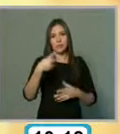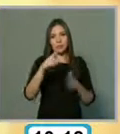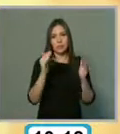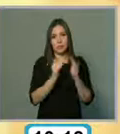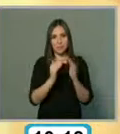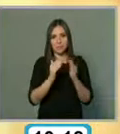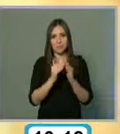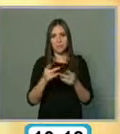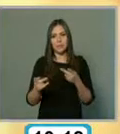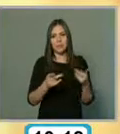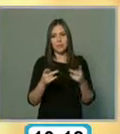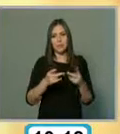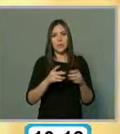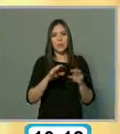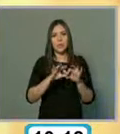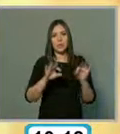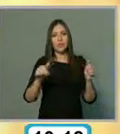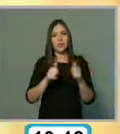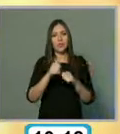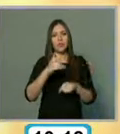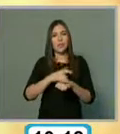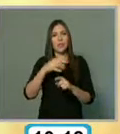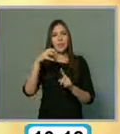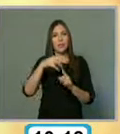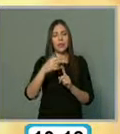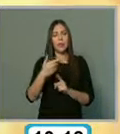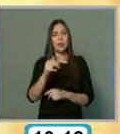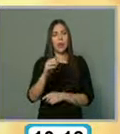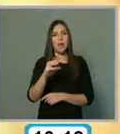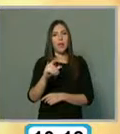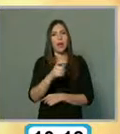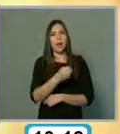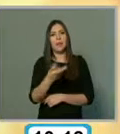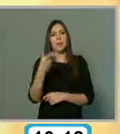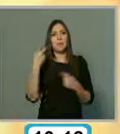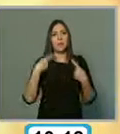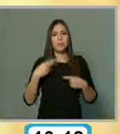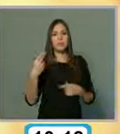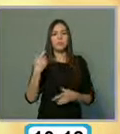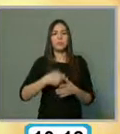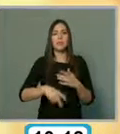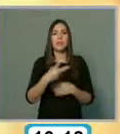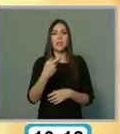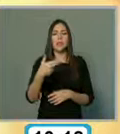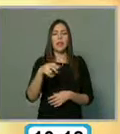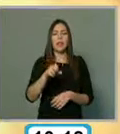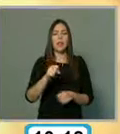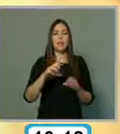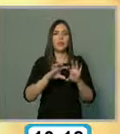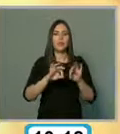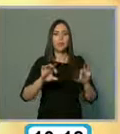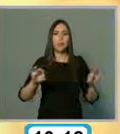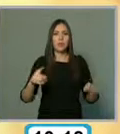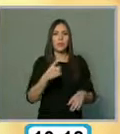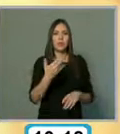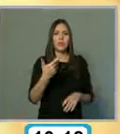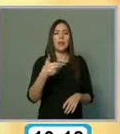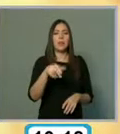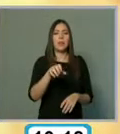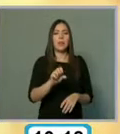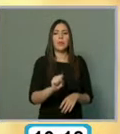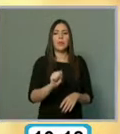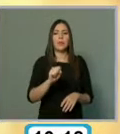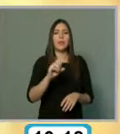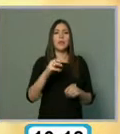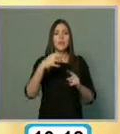casa. Hoy estamos preparando choriqueso con champiñones y guacamole para 4 personas y necesitamos 200 gramos de chorizo, 150